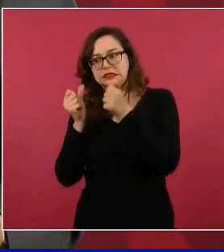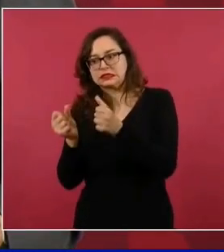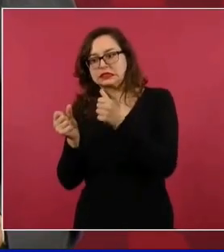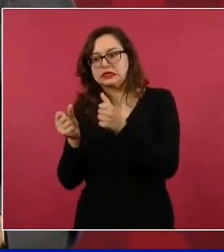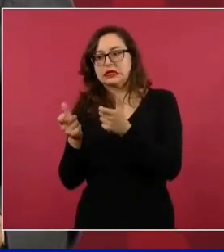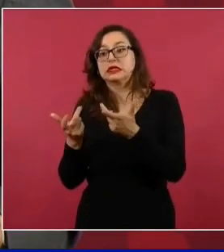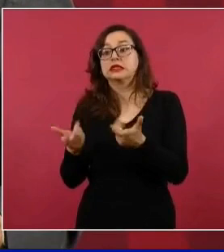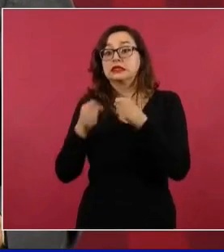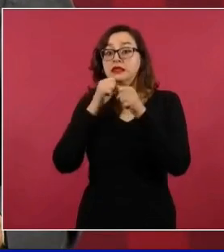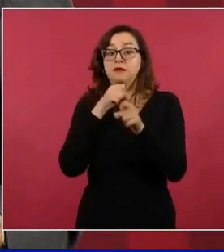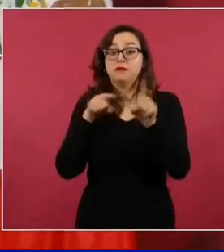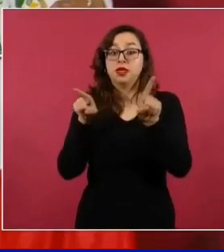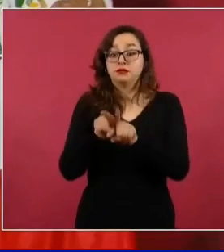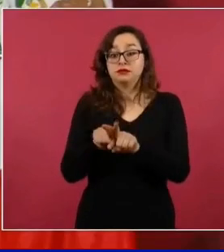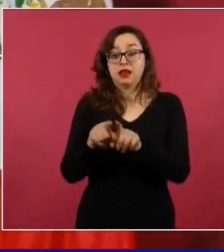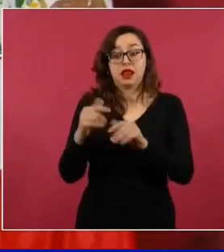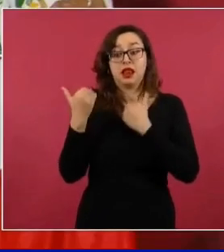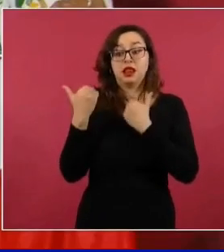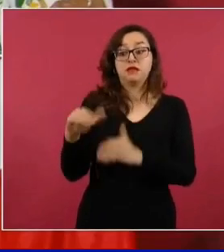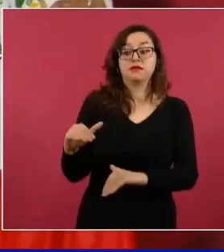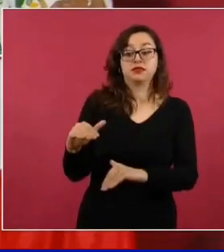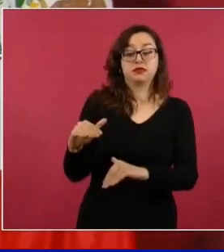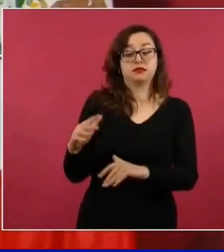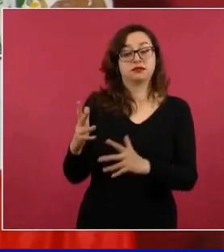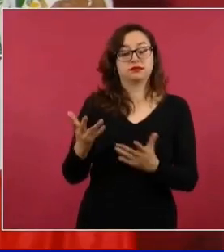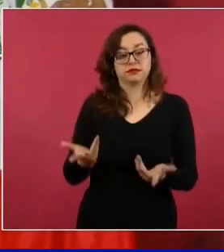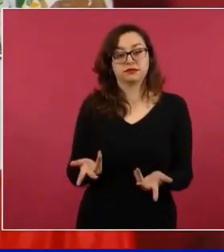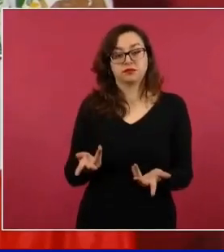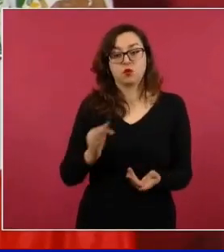hasta dónde poder llegar.